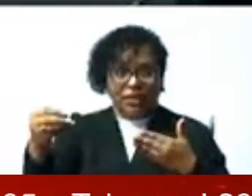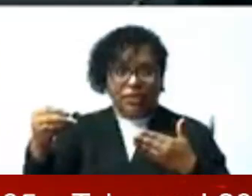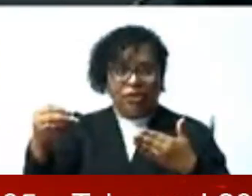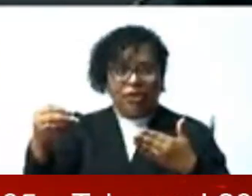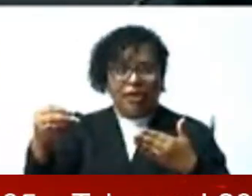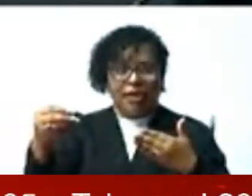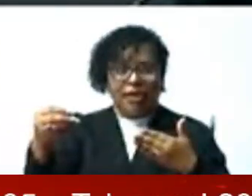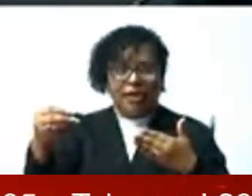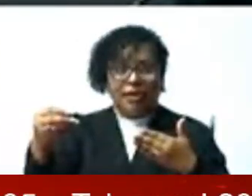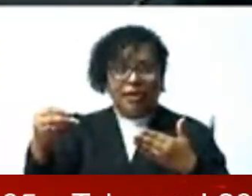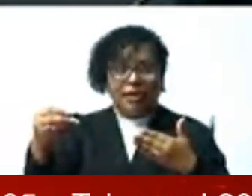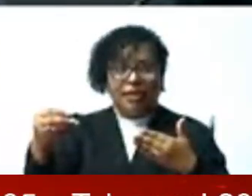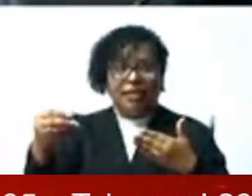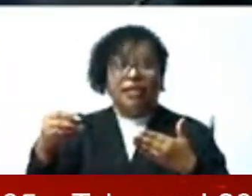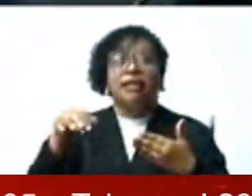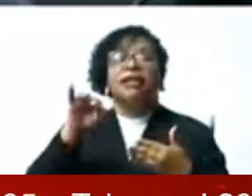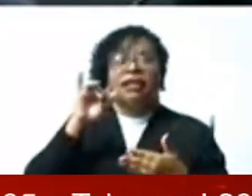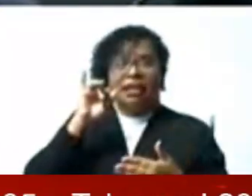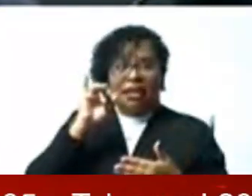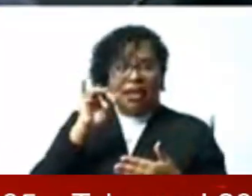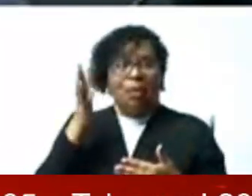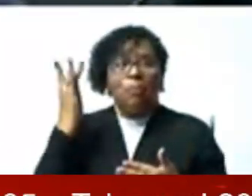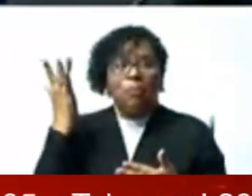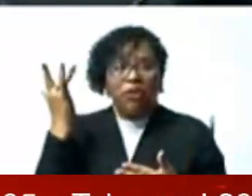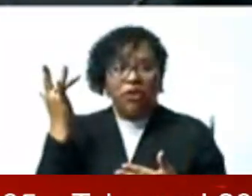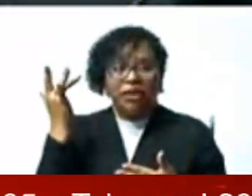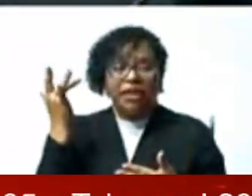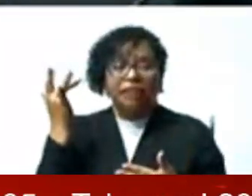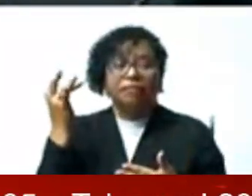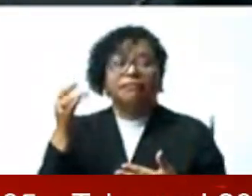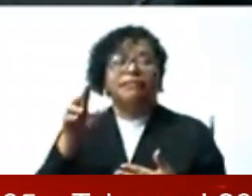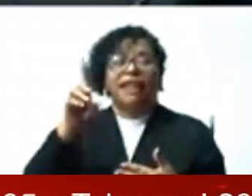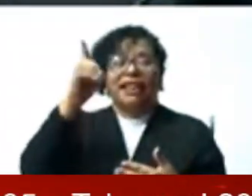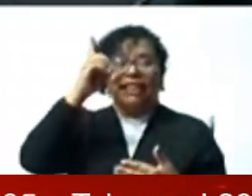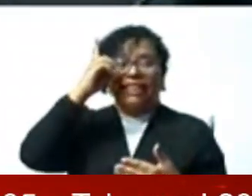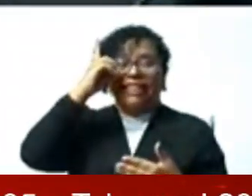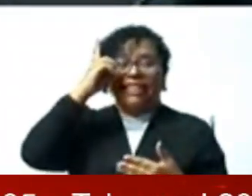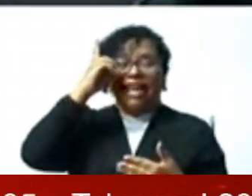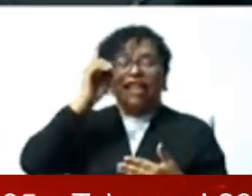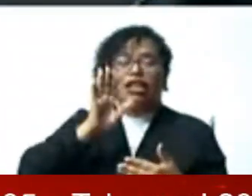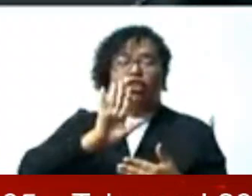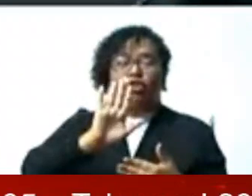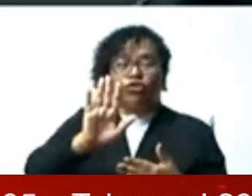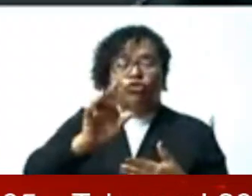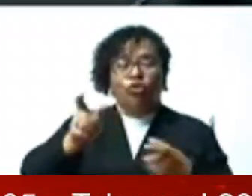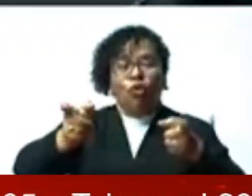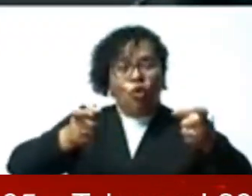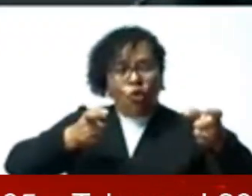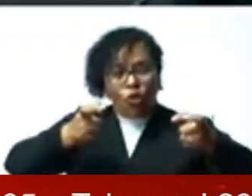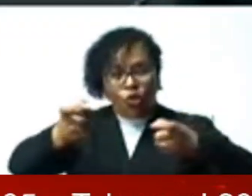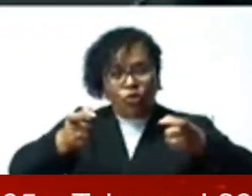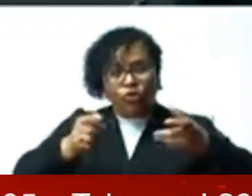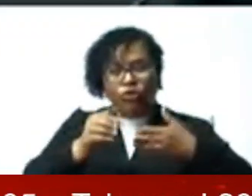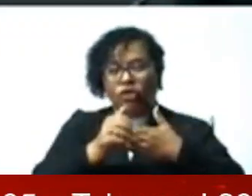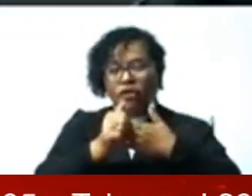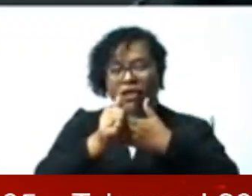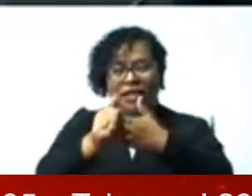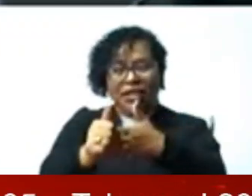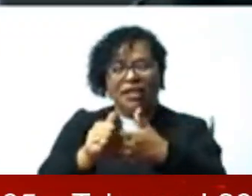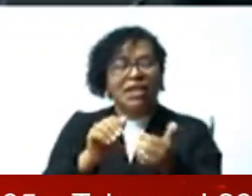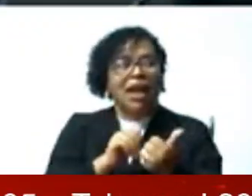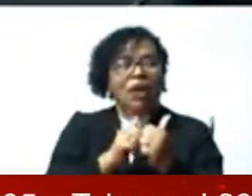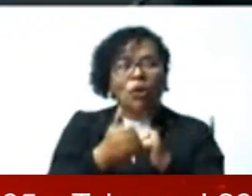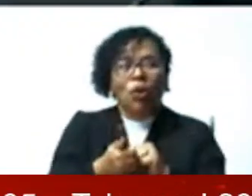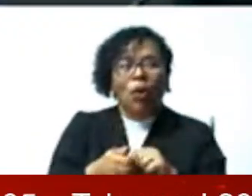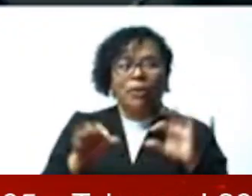por la buena gestión del presidente Danilo Medina Sánchez, porque una cosa es mala, la gestión de Danilo, pero no